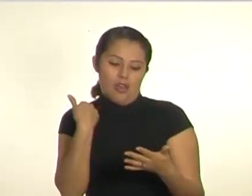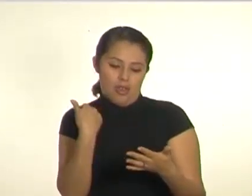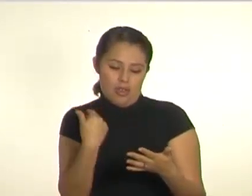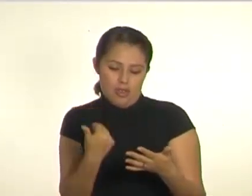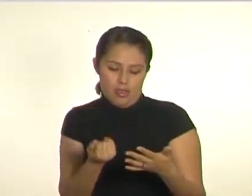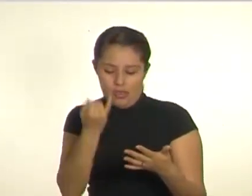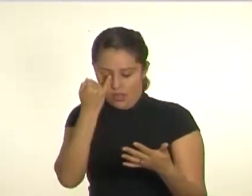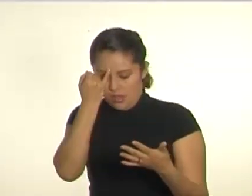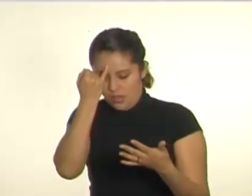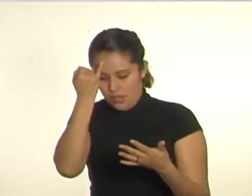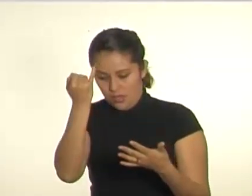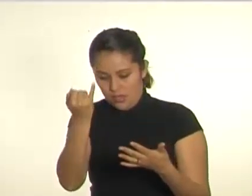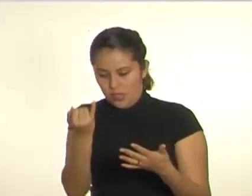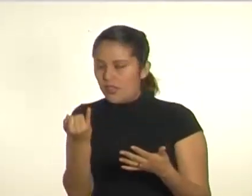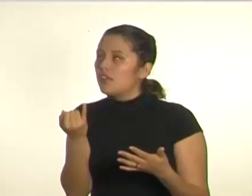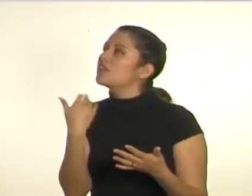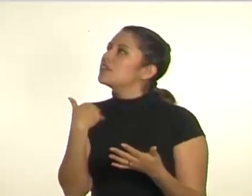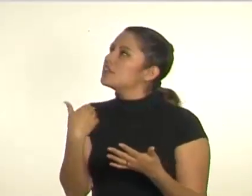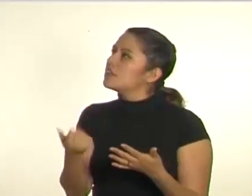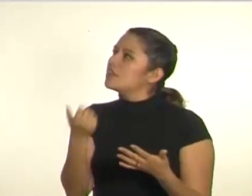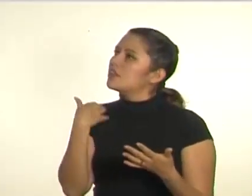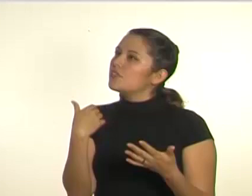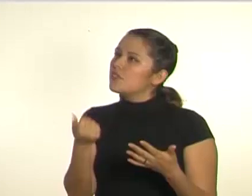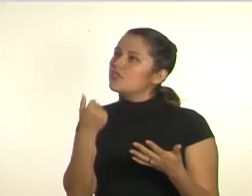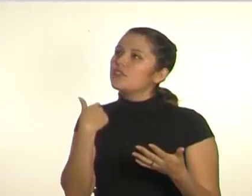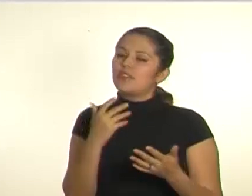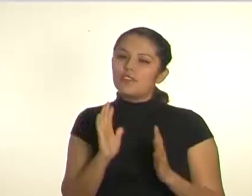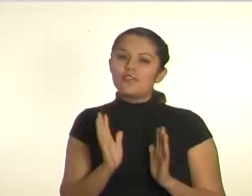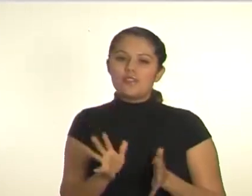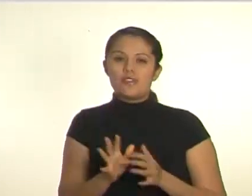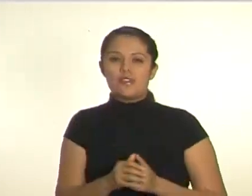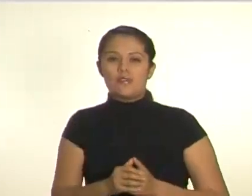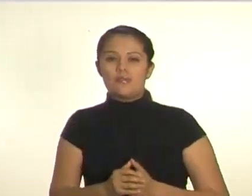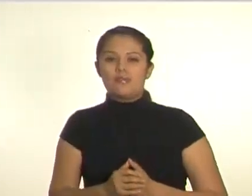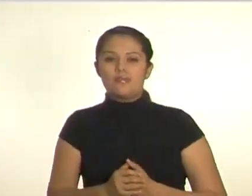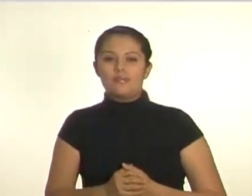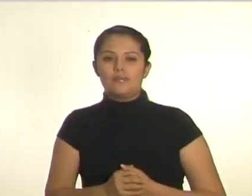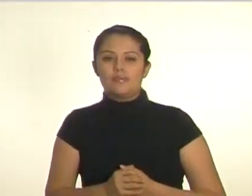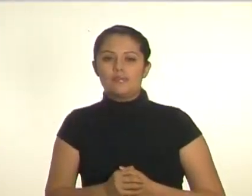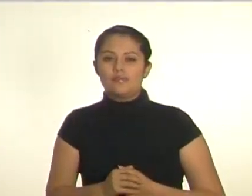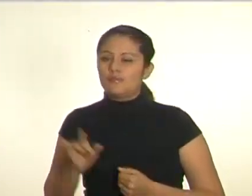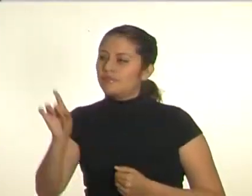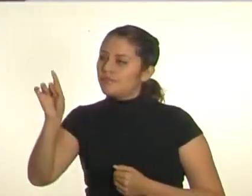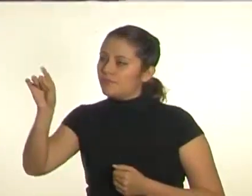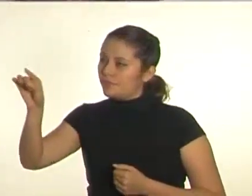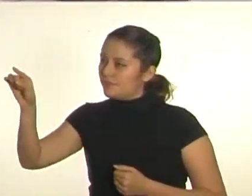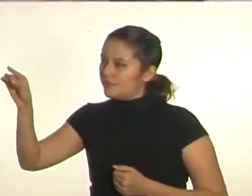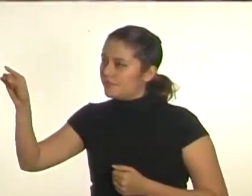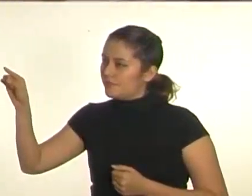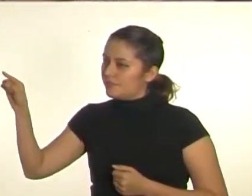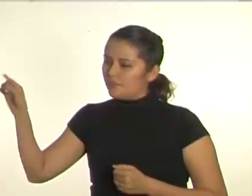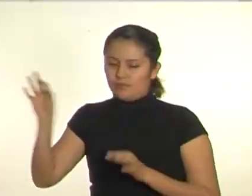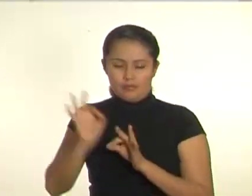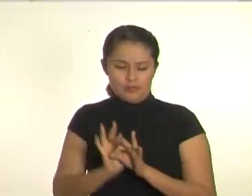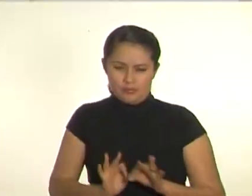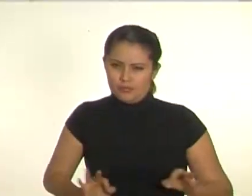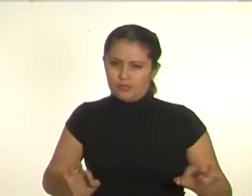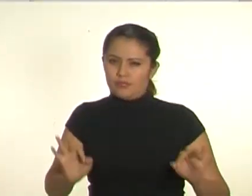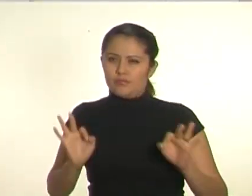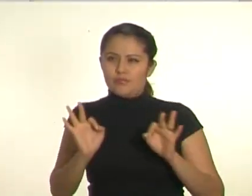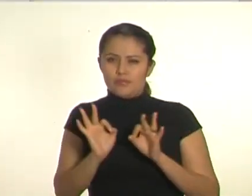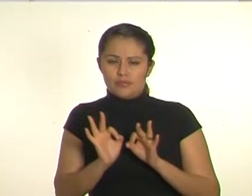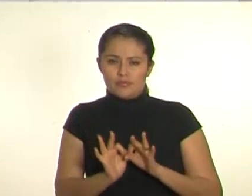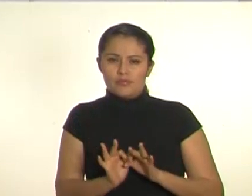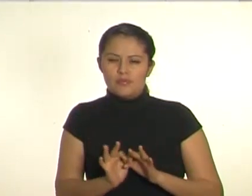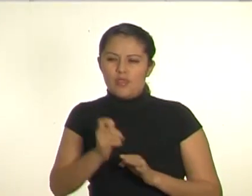idea específica de la idea principal. ¿Sale? Esta es la parte primordial de lo que es